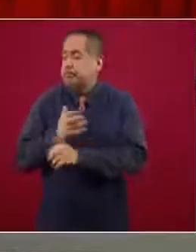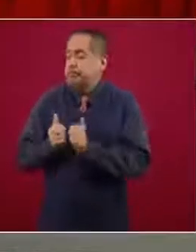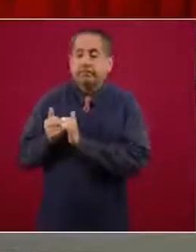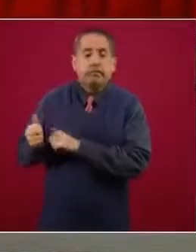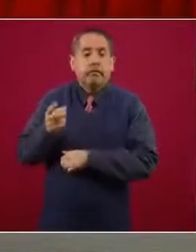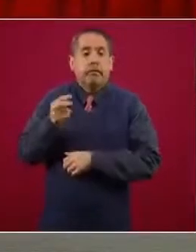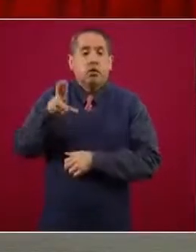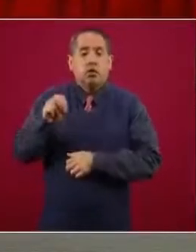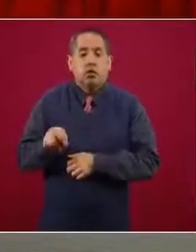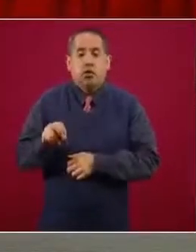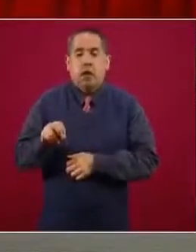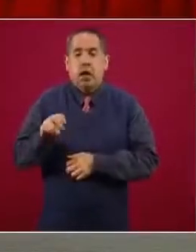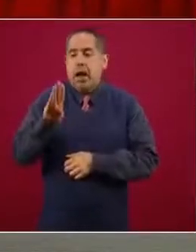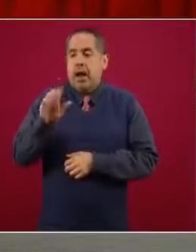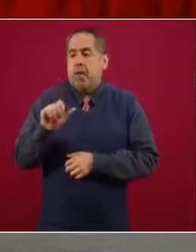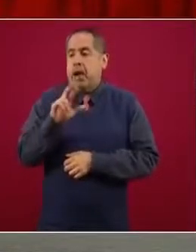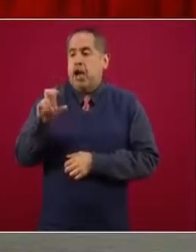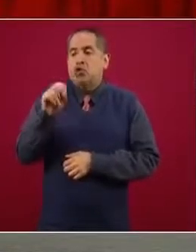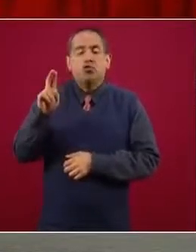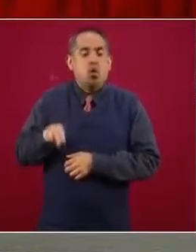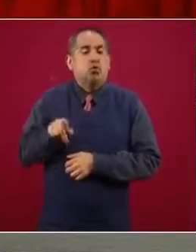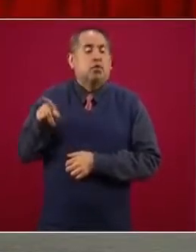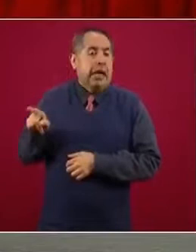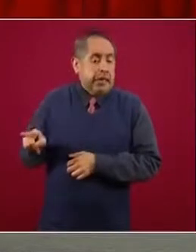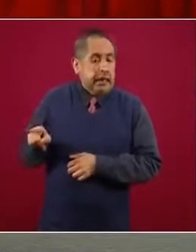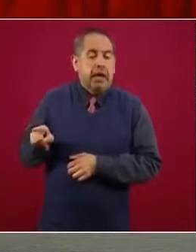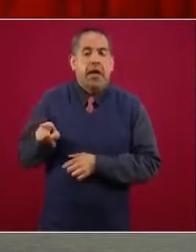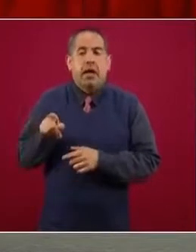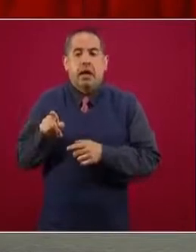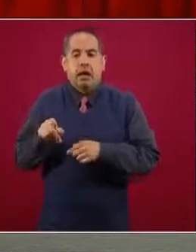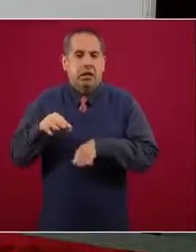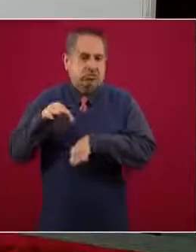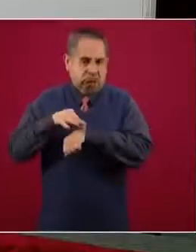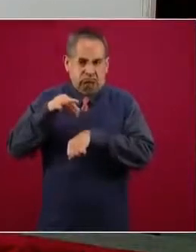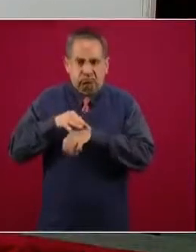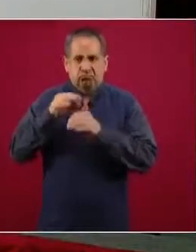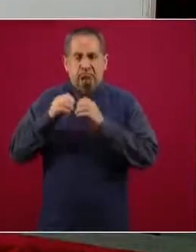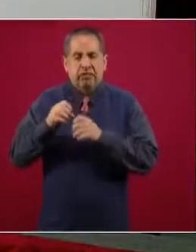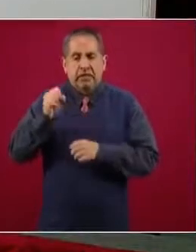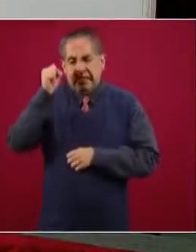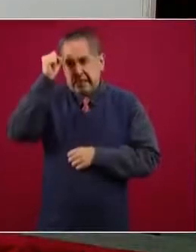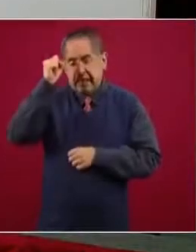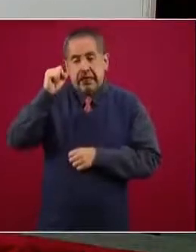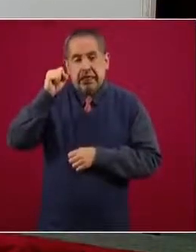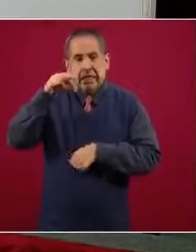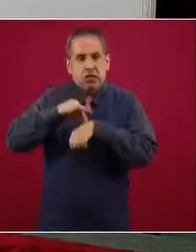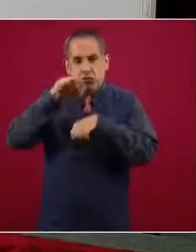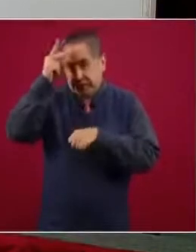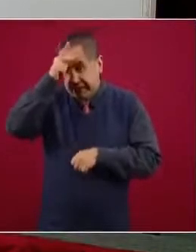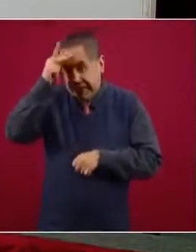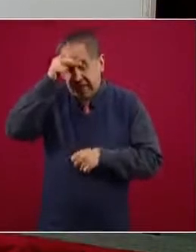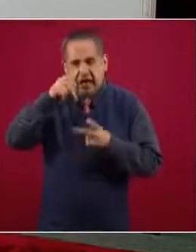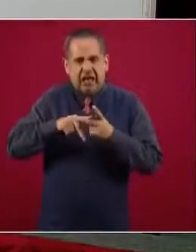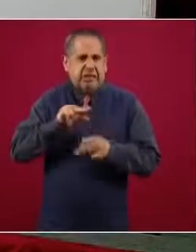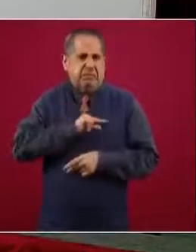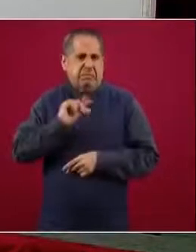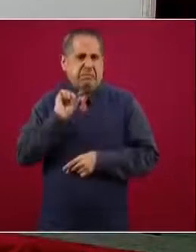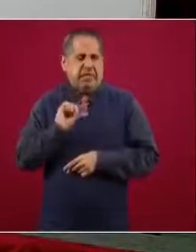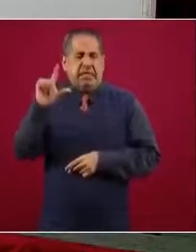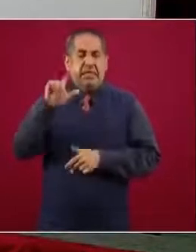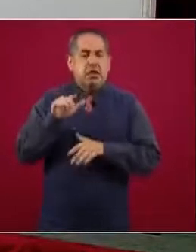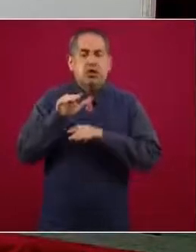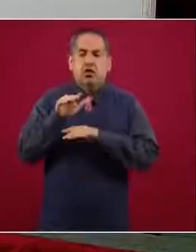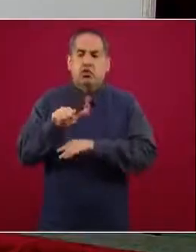la doctora Evalinda Barrón, quien es médica, psiquiatra, especialista en